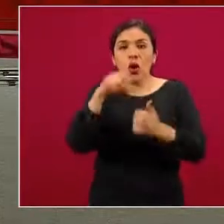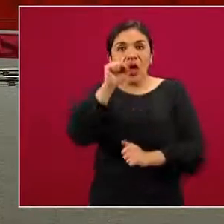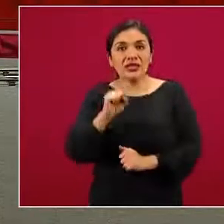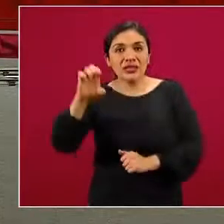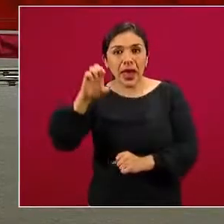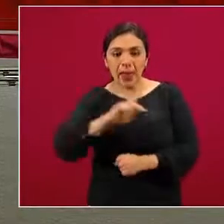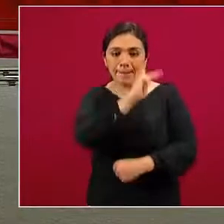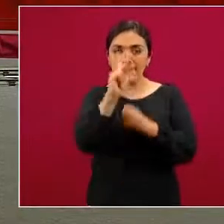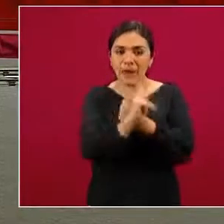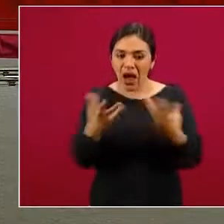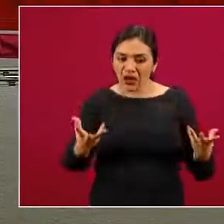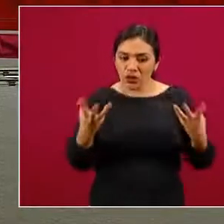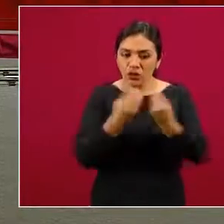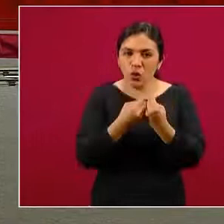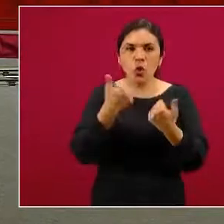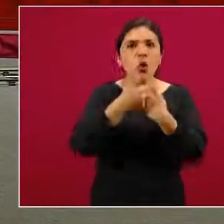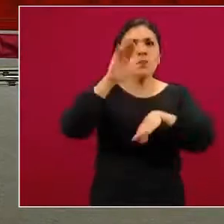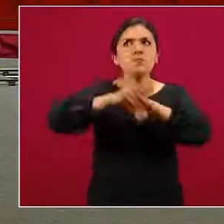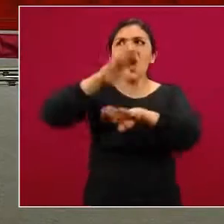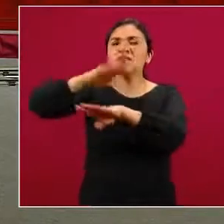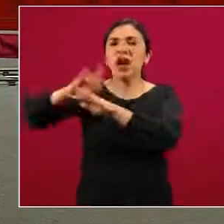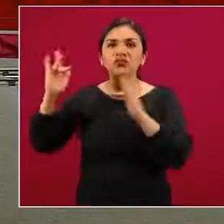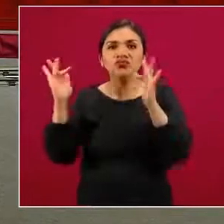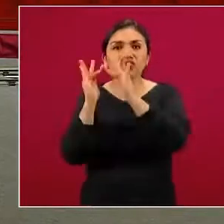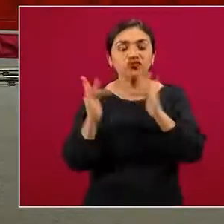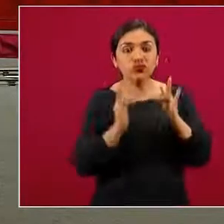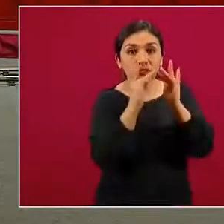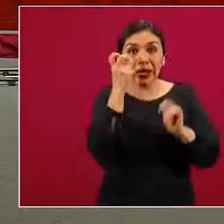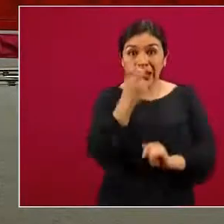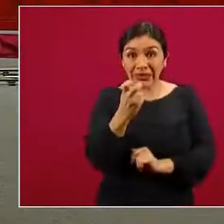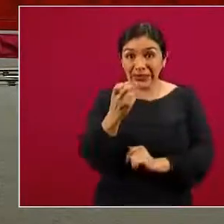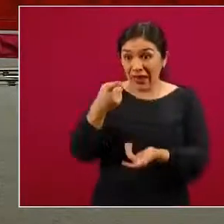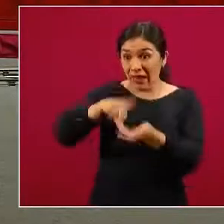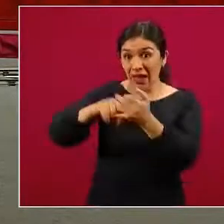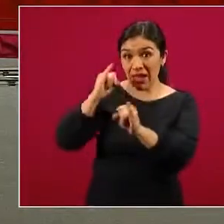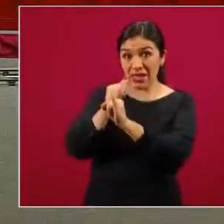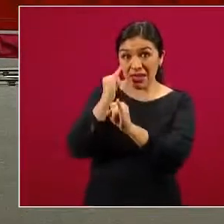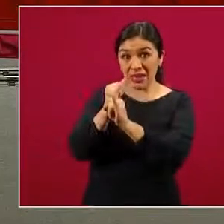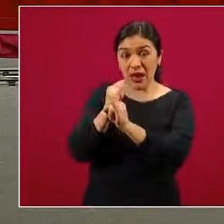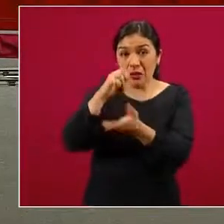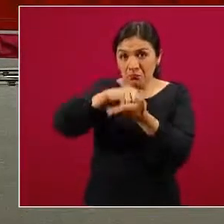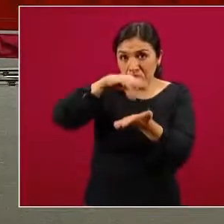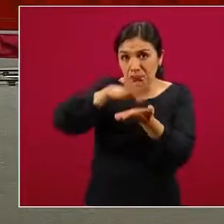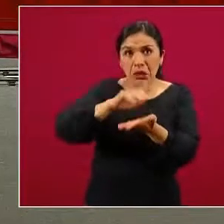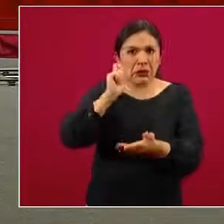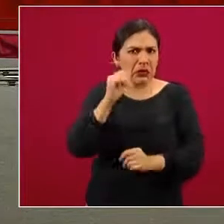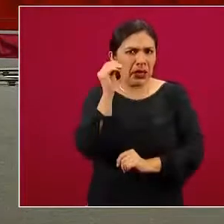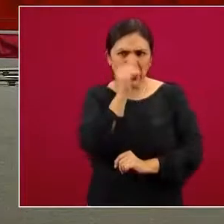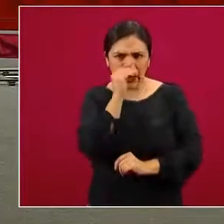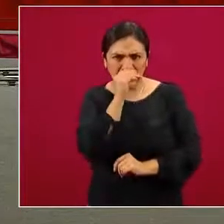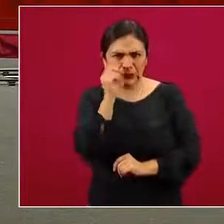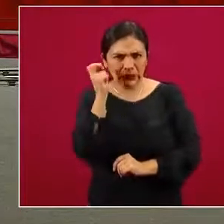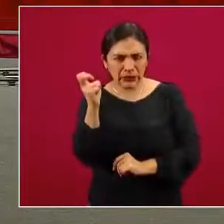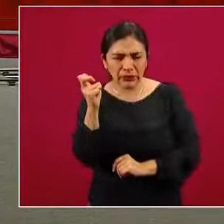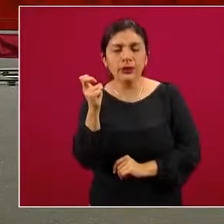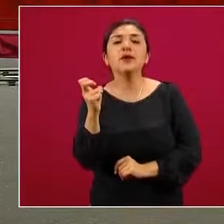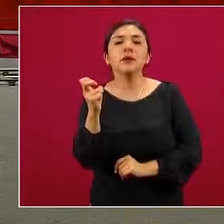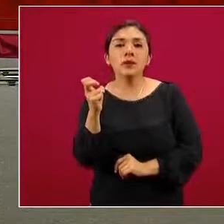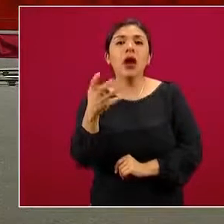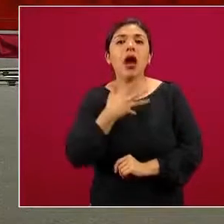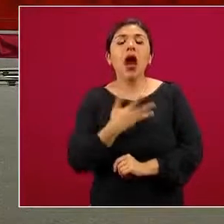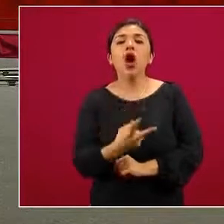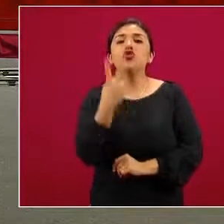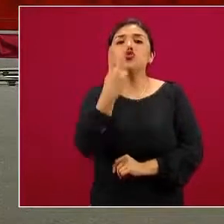país, con otras redes. La plataforma de She Trades, cuyo registro es gratuito, tiene